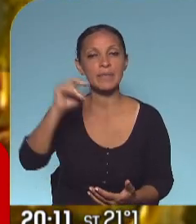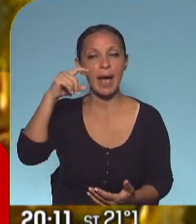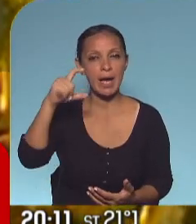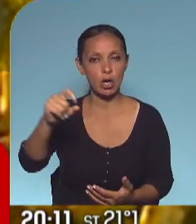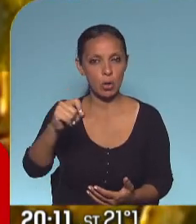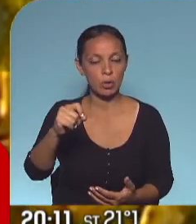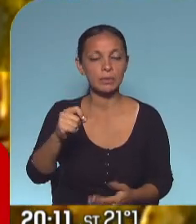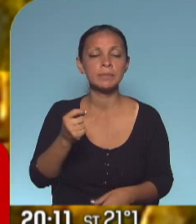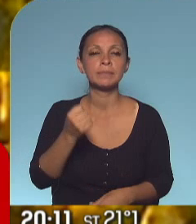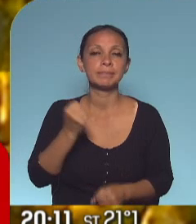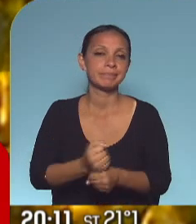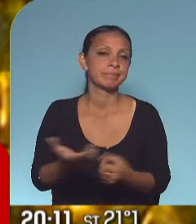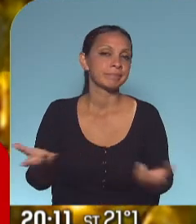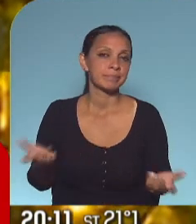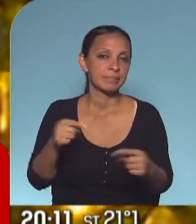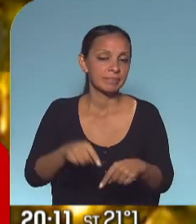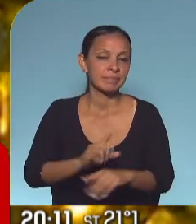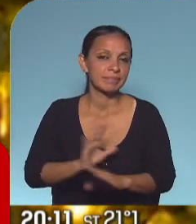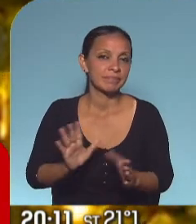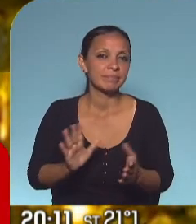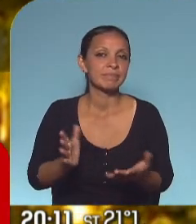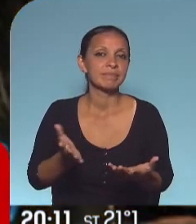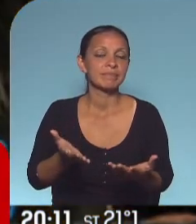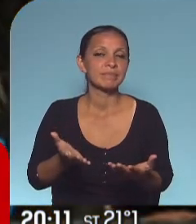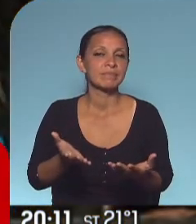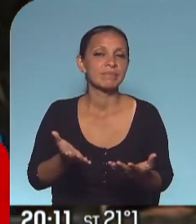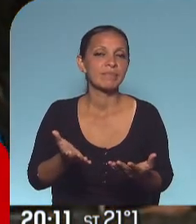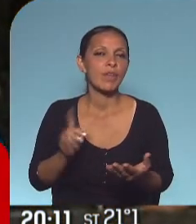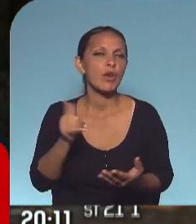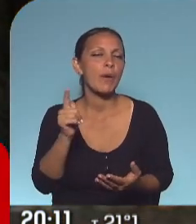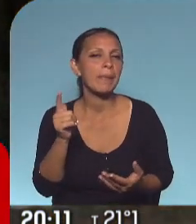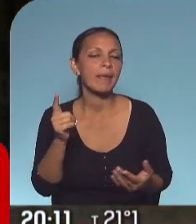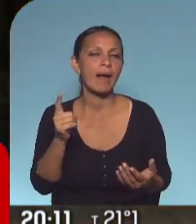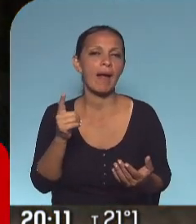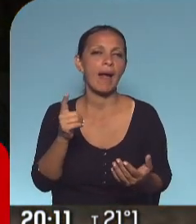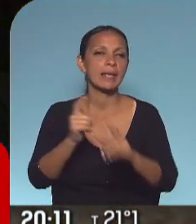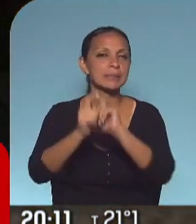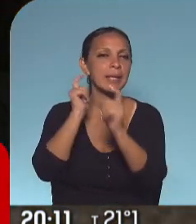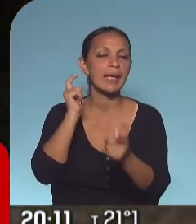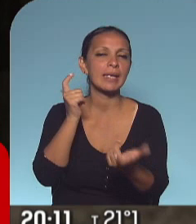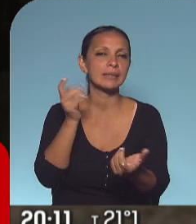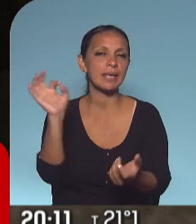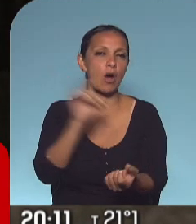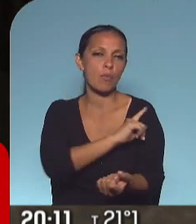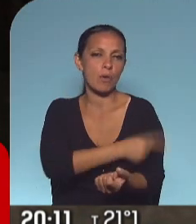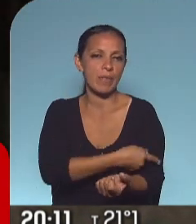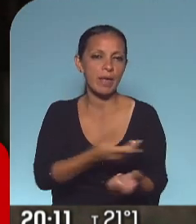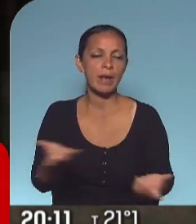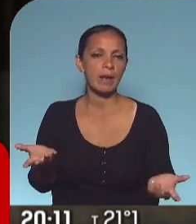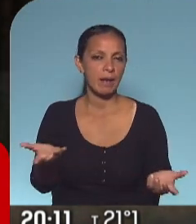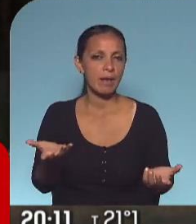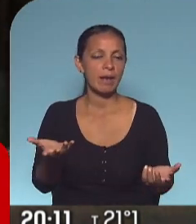no había tenido ninguna experiencia ni entidad para